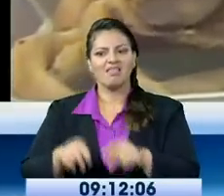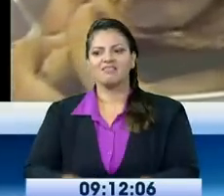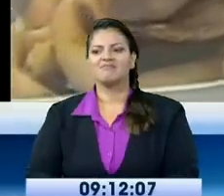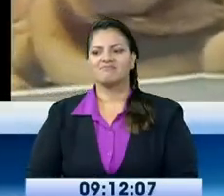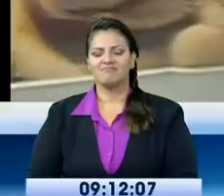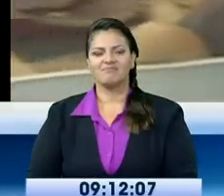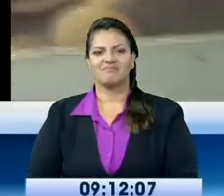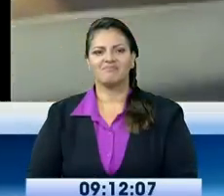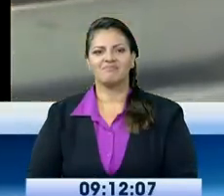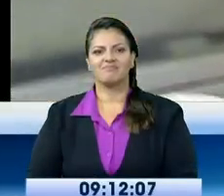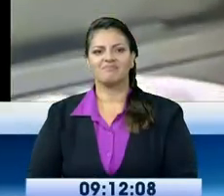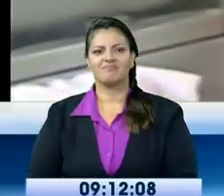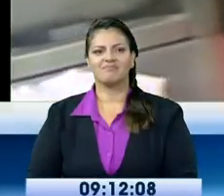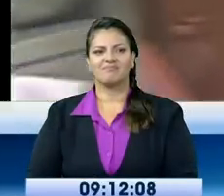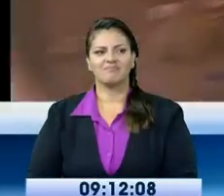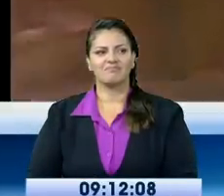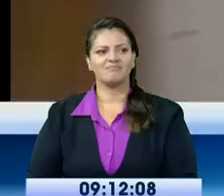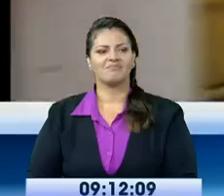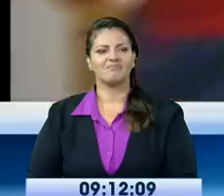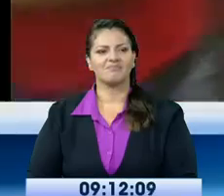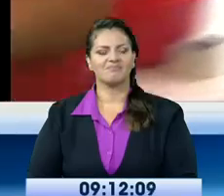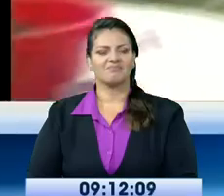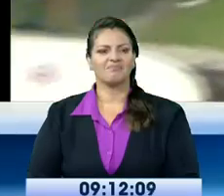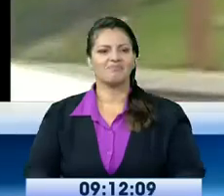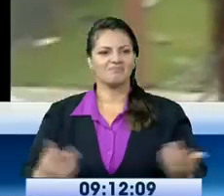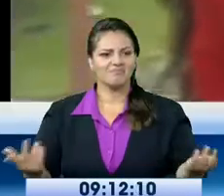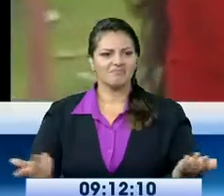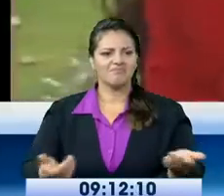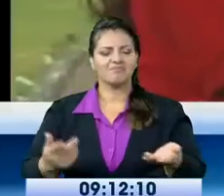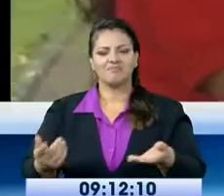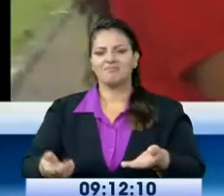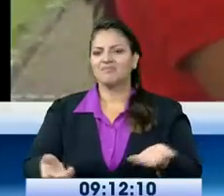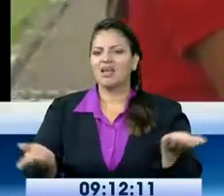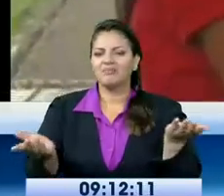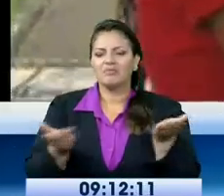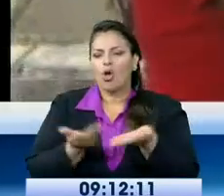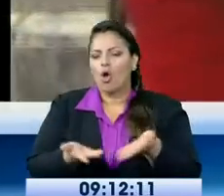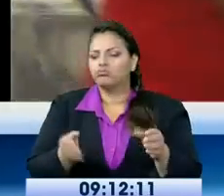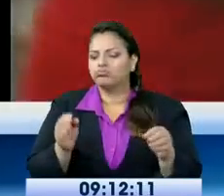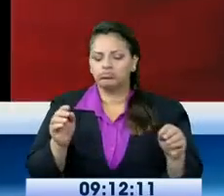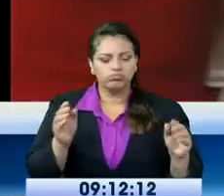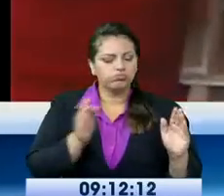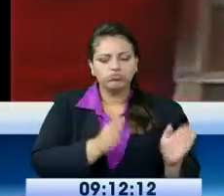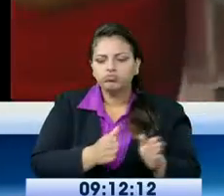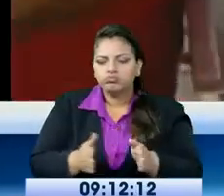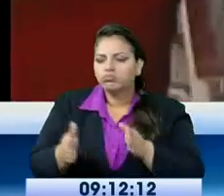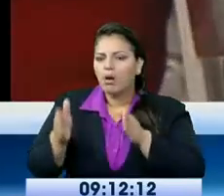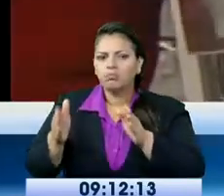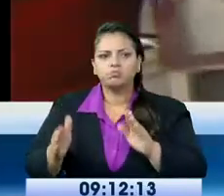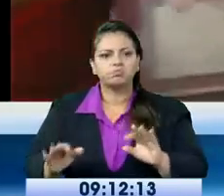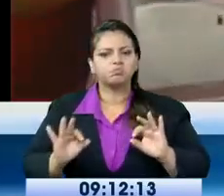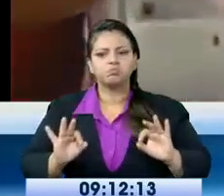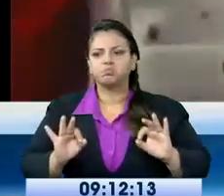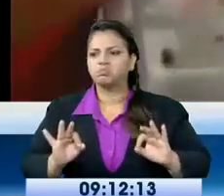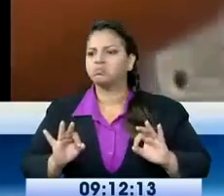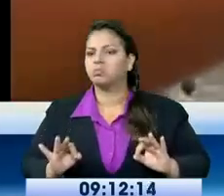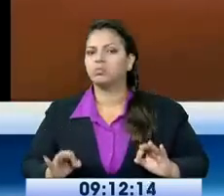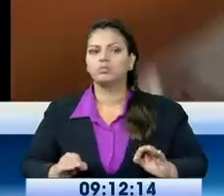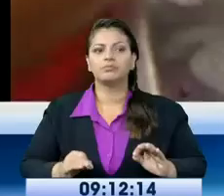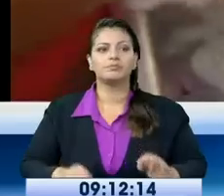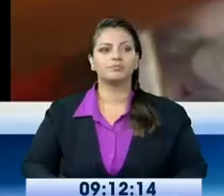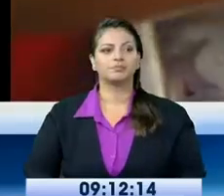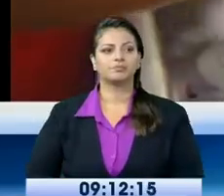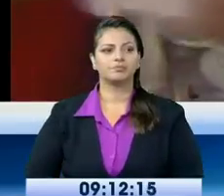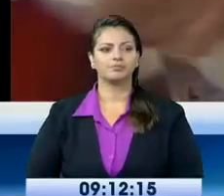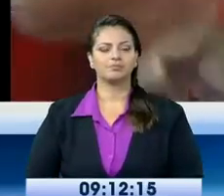luego. Así que ya está la salchicha, ya tienen el caldo calentando, ya tienen absolutamente todo ya listo